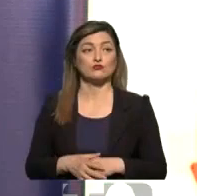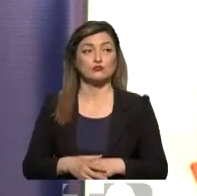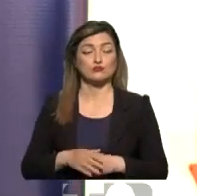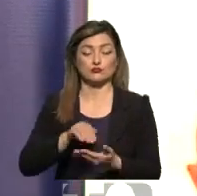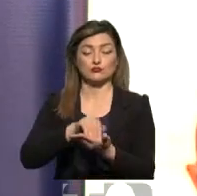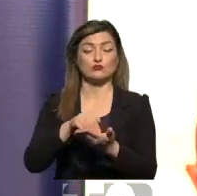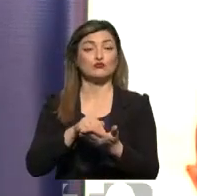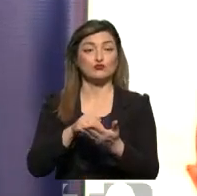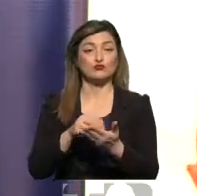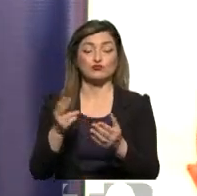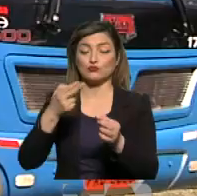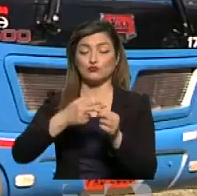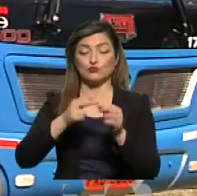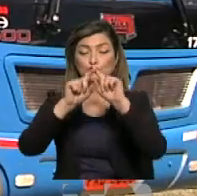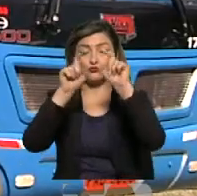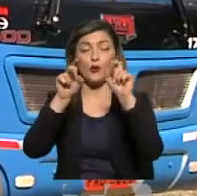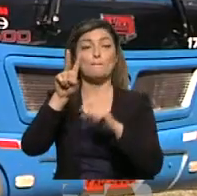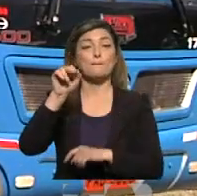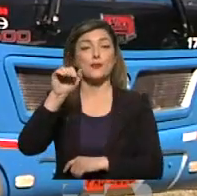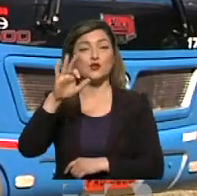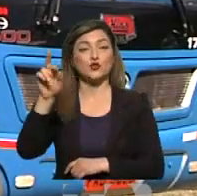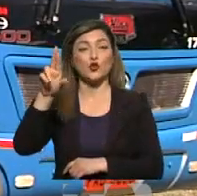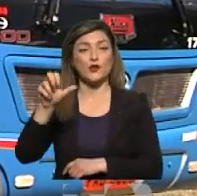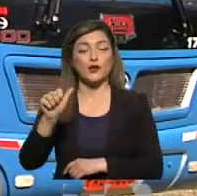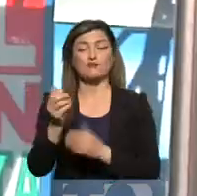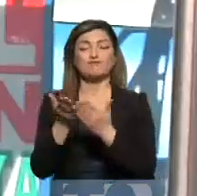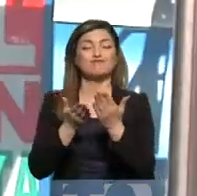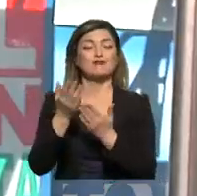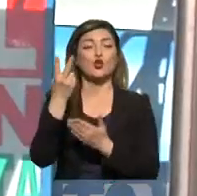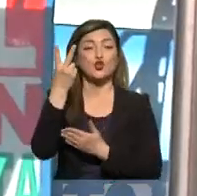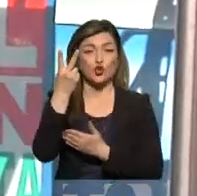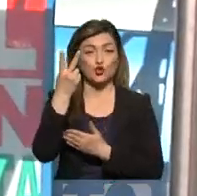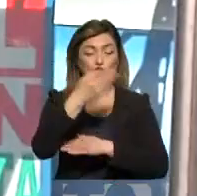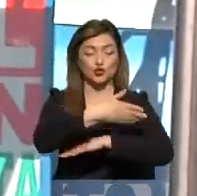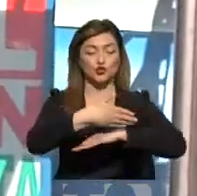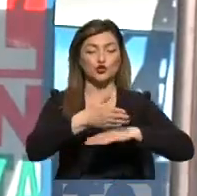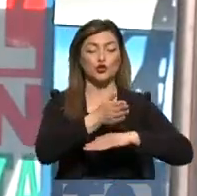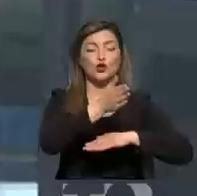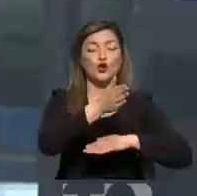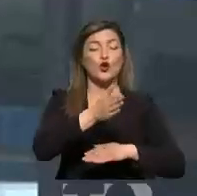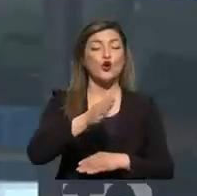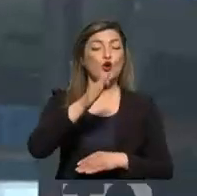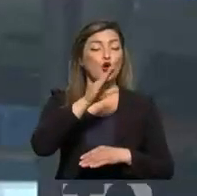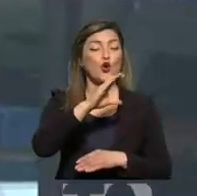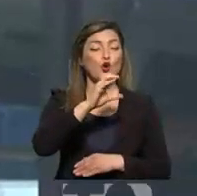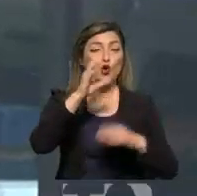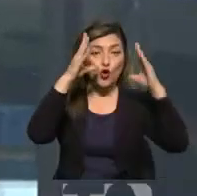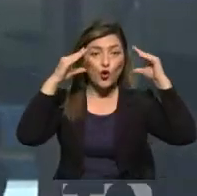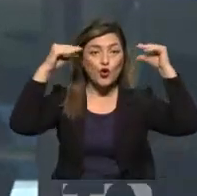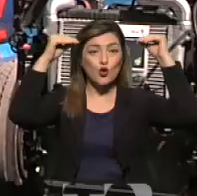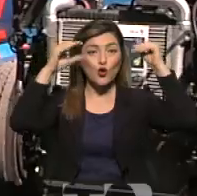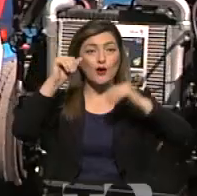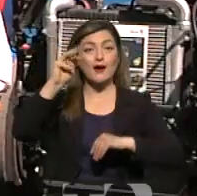miembros que hacemos compañía víctor esta cooperativa brinda el servicio en dos rutas con sus trayectos colon camas que son 26